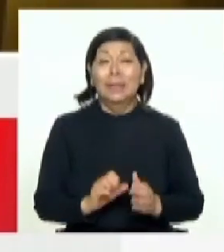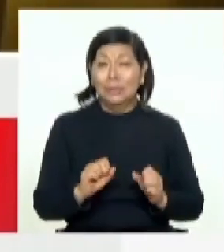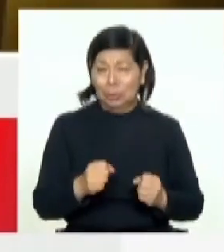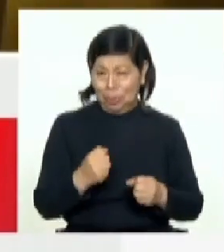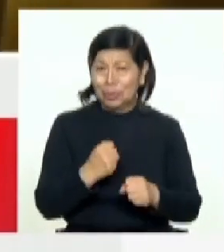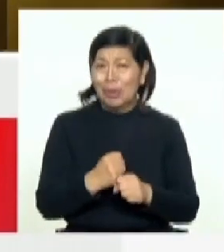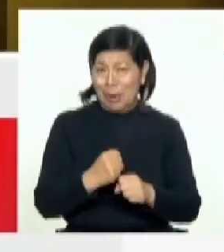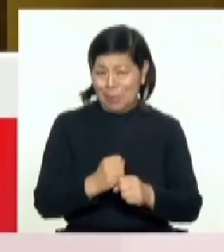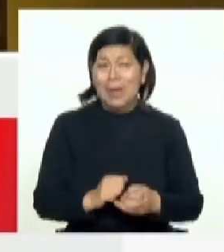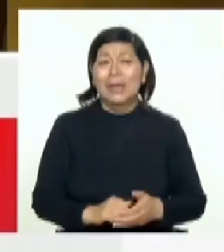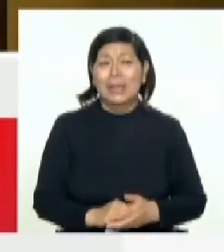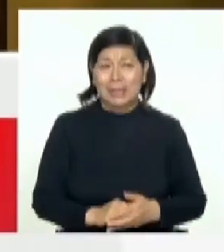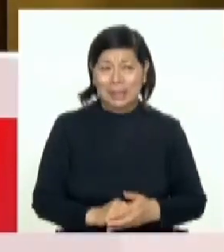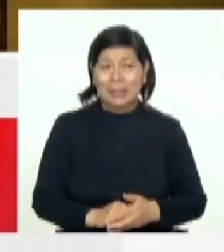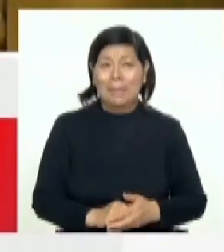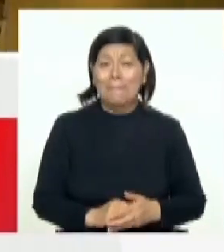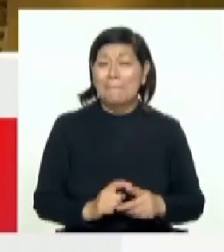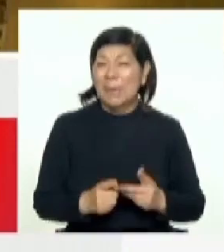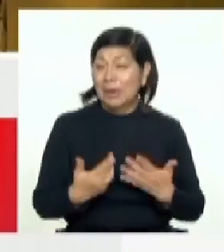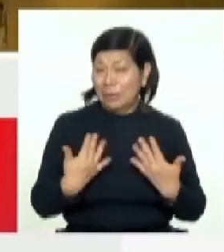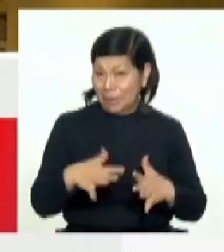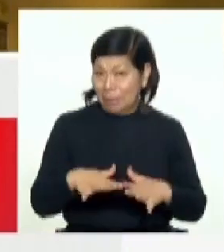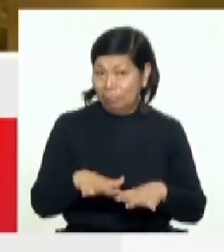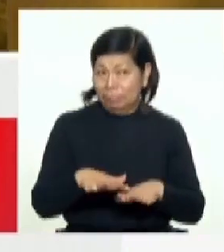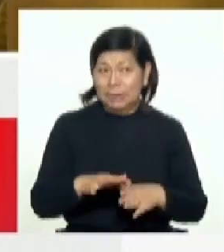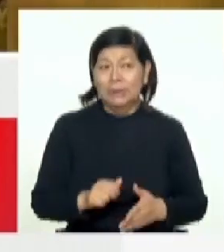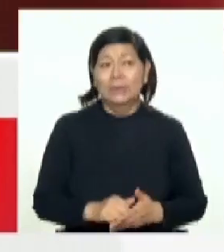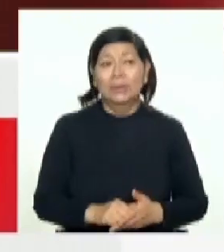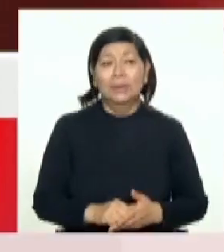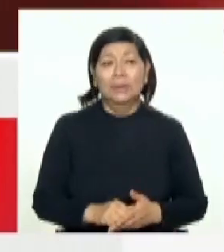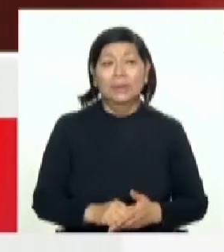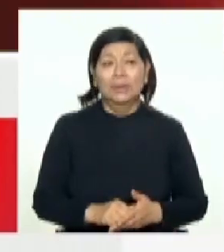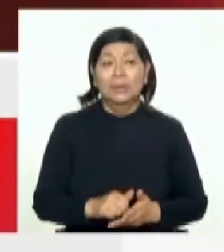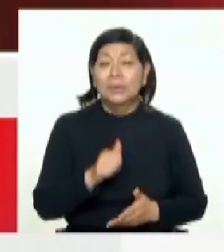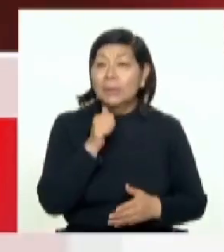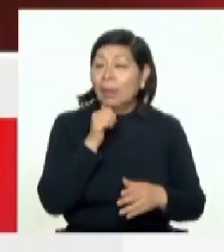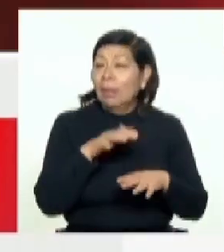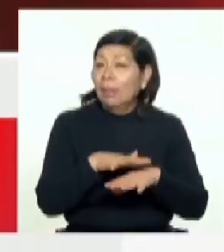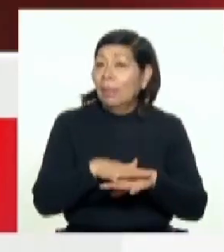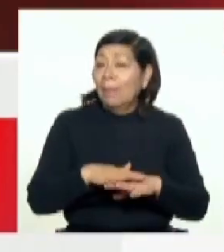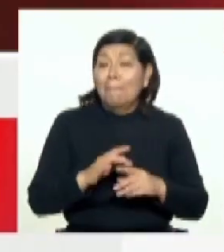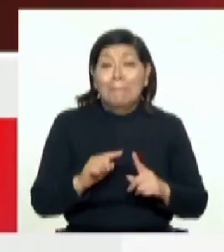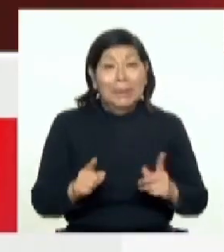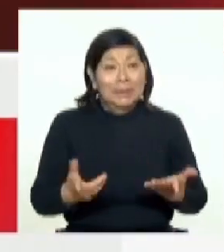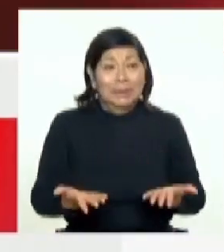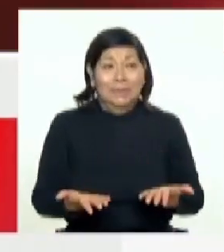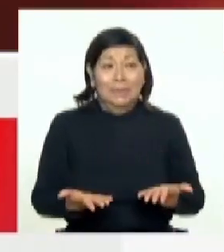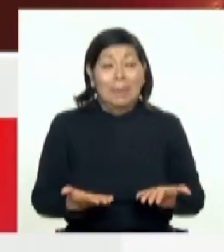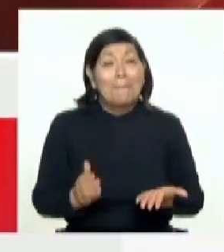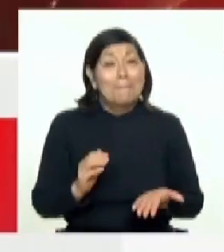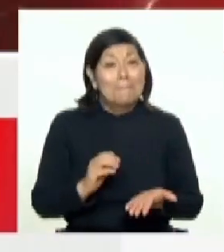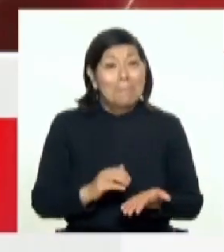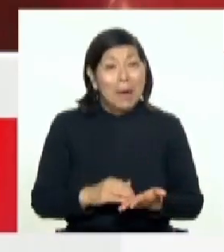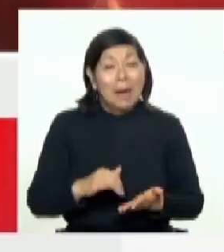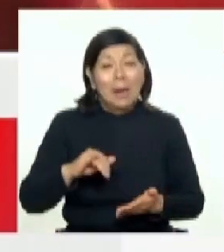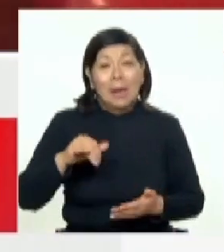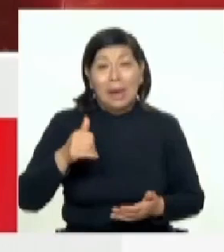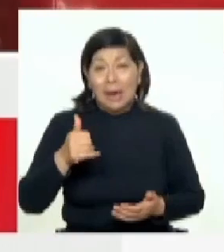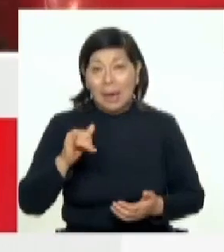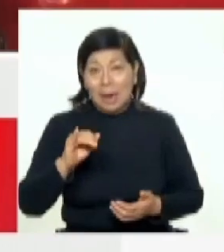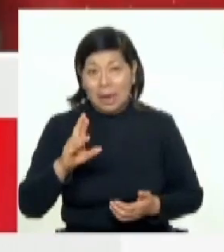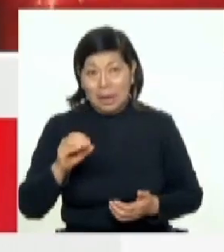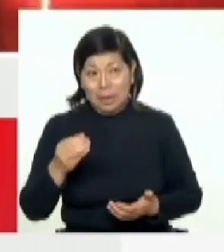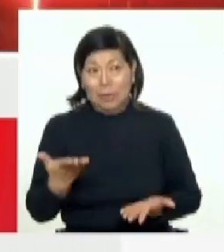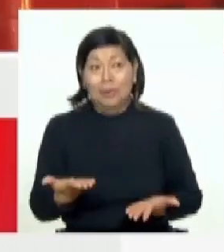ellos estaban trabajando, sí, en estos momentos. ¿Eso se ha llegado a solucionar? Bueno, todavía no. Ya, porque ahorita hemos estado más con lo de Jairo. Como ustedes bien